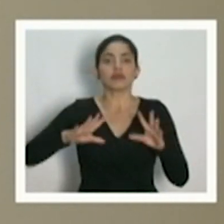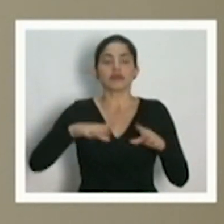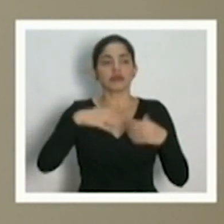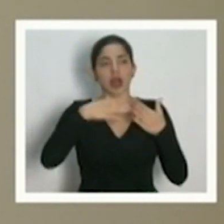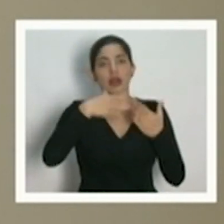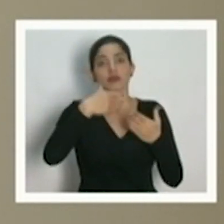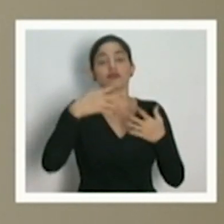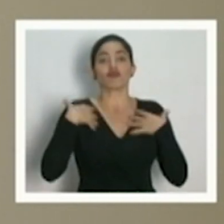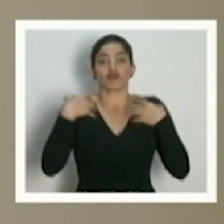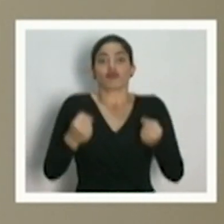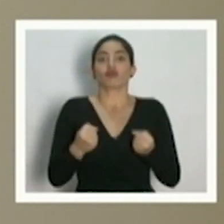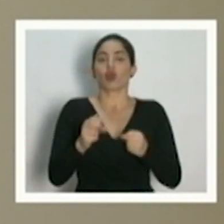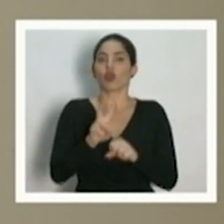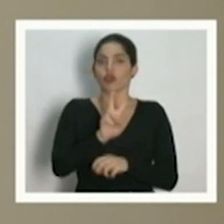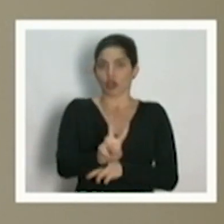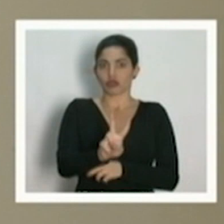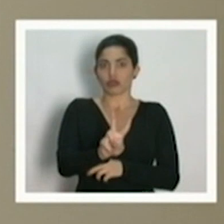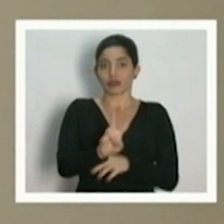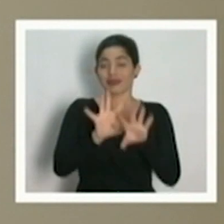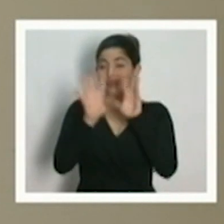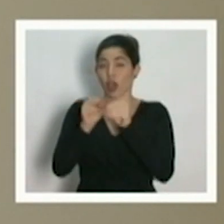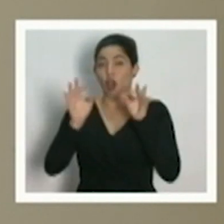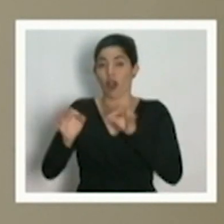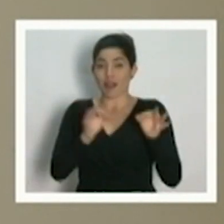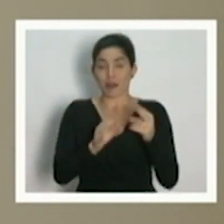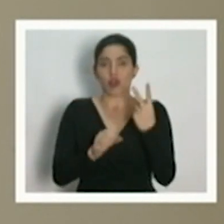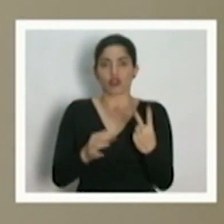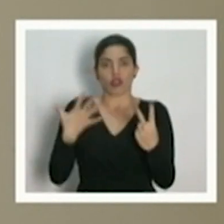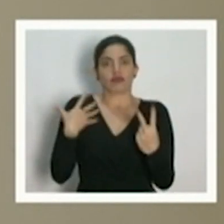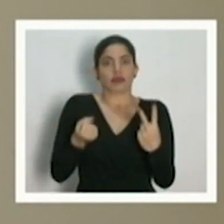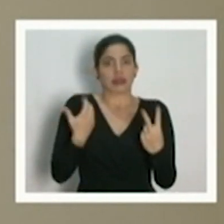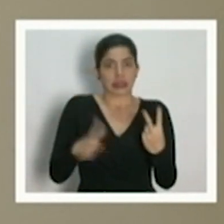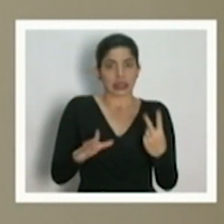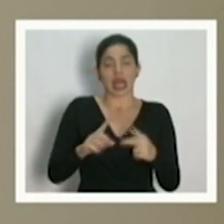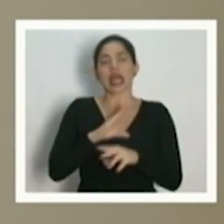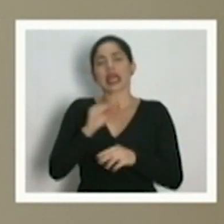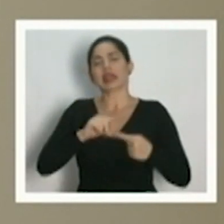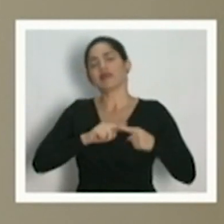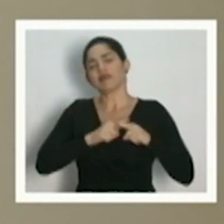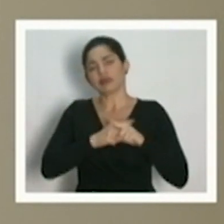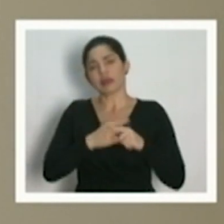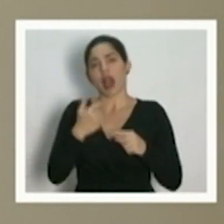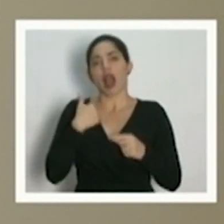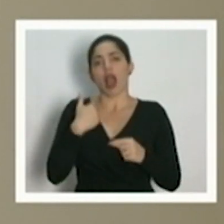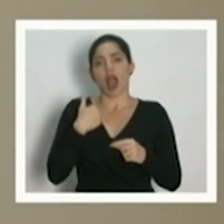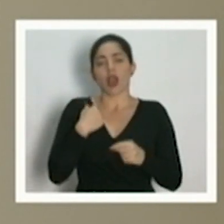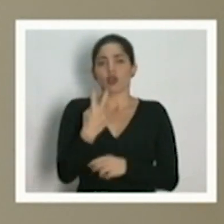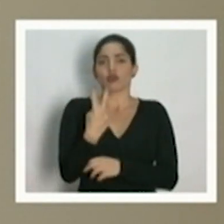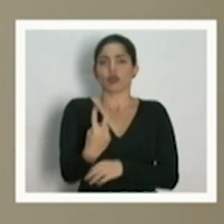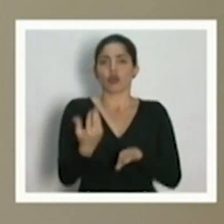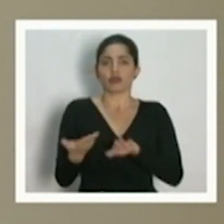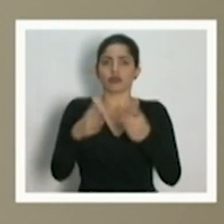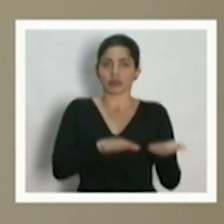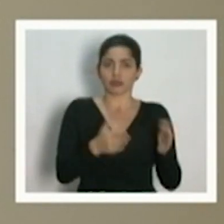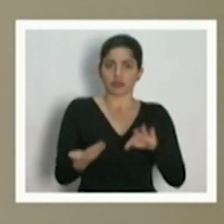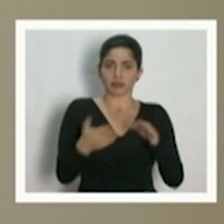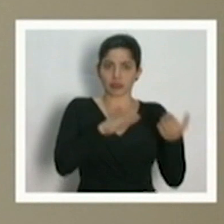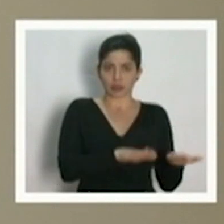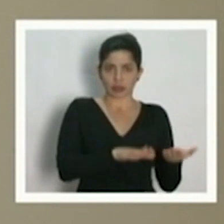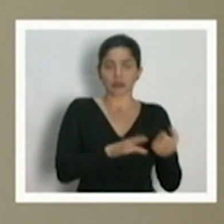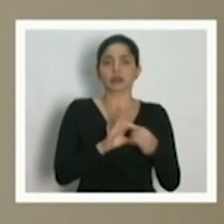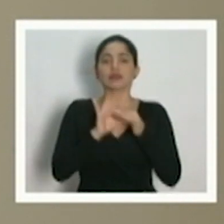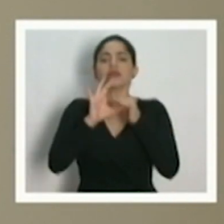de alta 2 de entre todos los confirmados y lamentablemente llevamos contabilizados 2